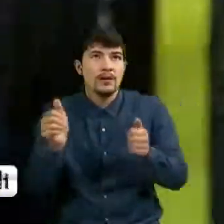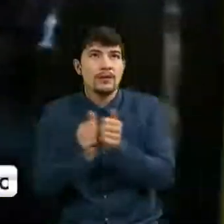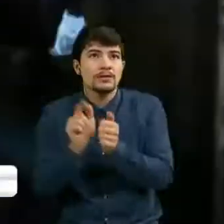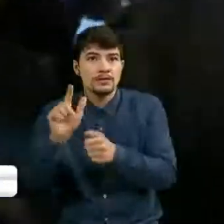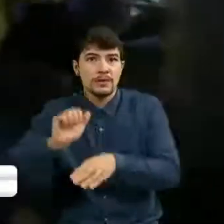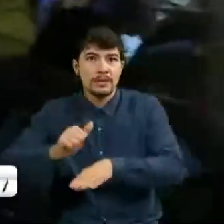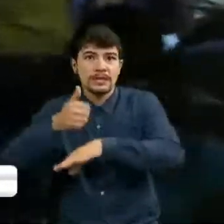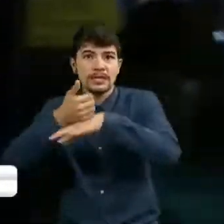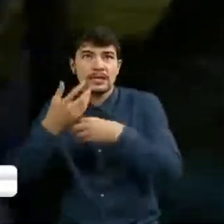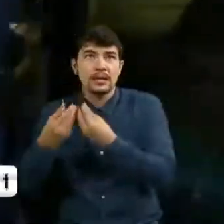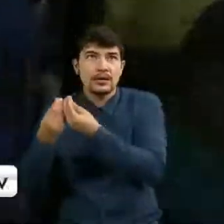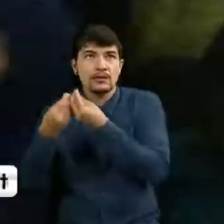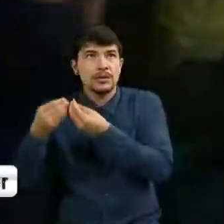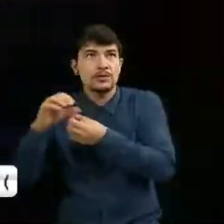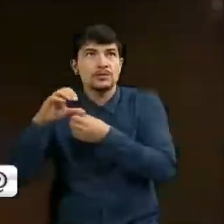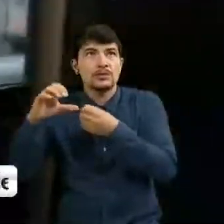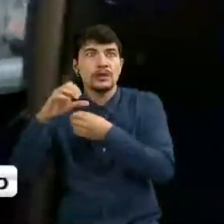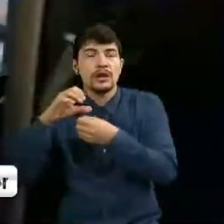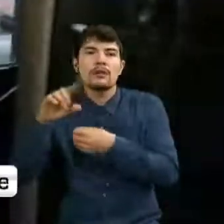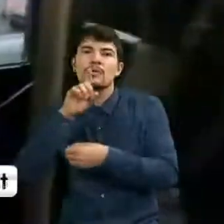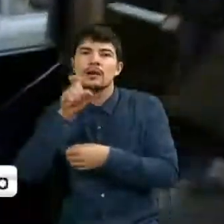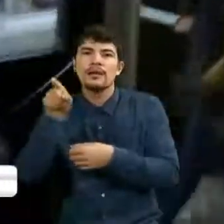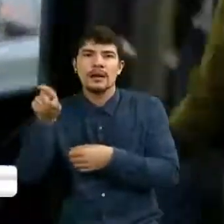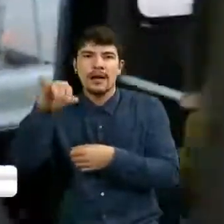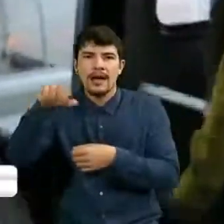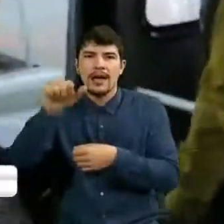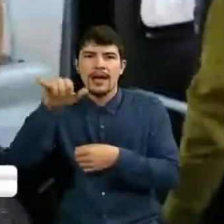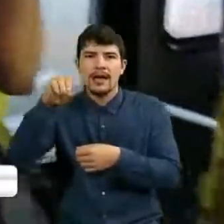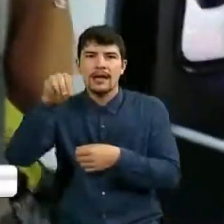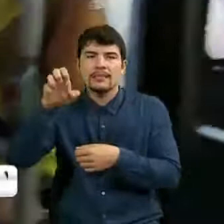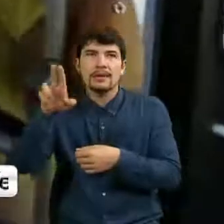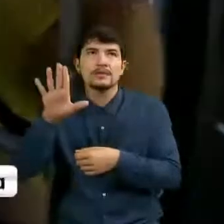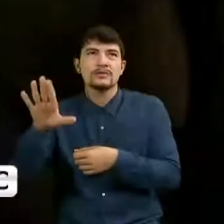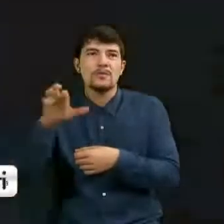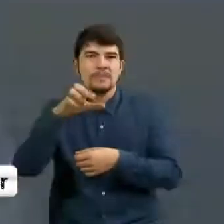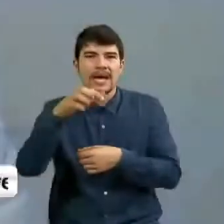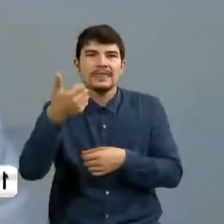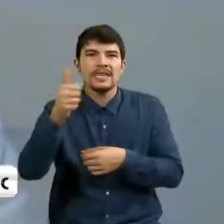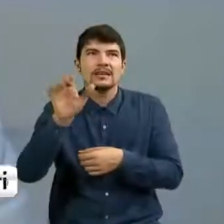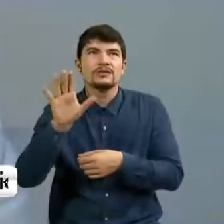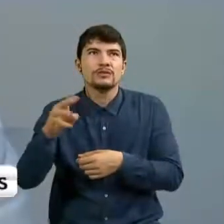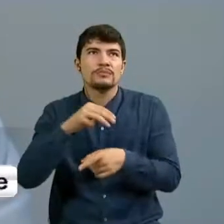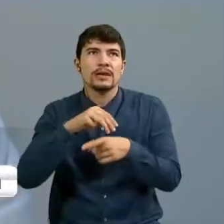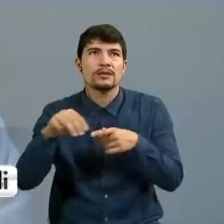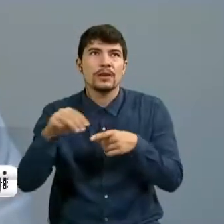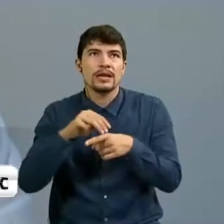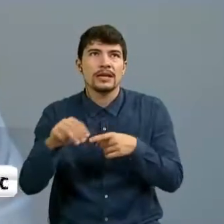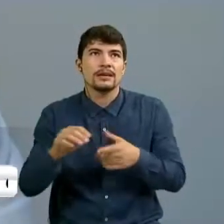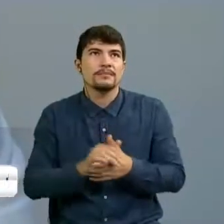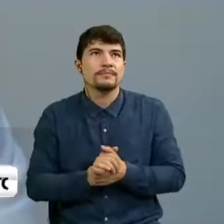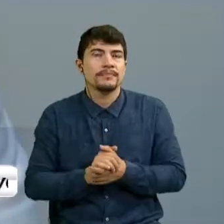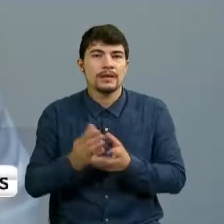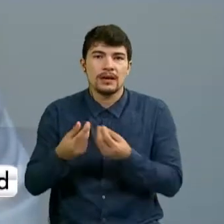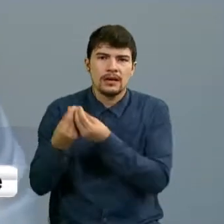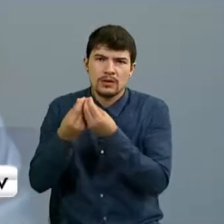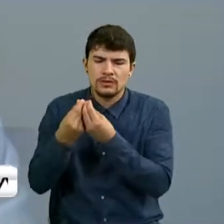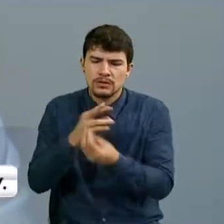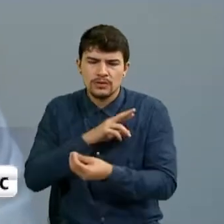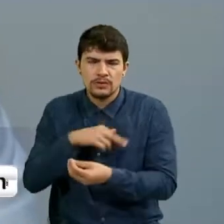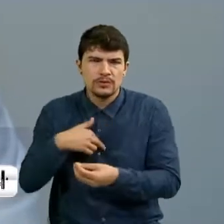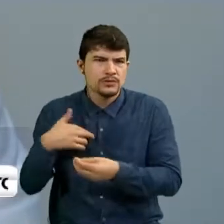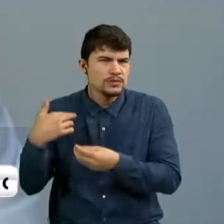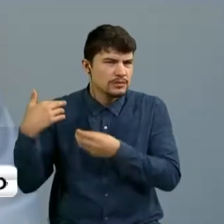presidente del Consejo de Bucaramanga, Jaime Beltrán, en la ruta P10 de Metrolínea. El Consejo se ha tomado la tarea de hacer dos